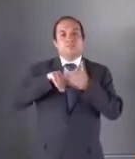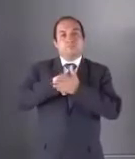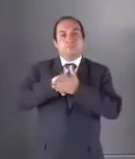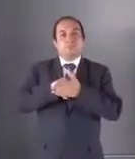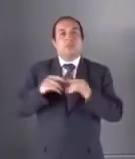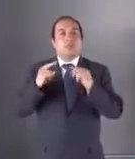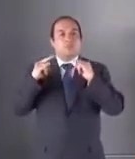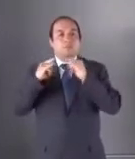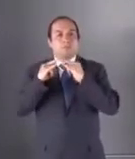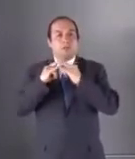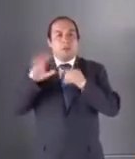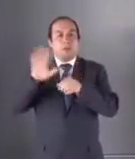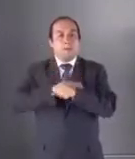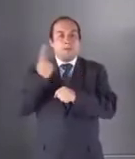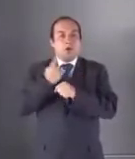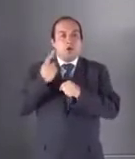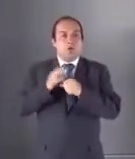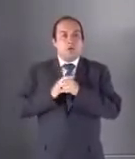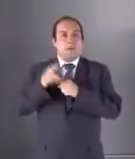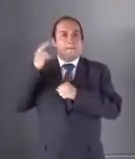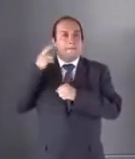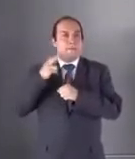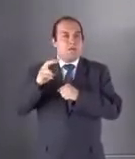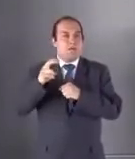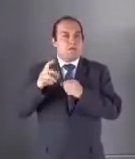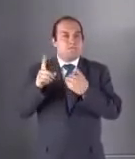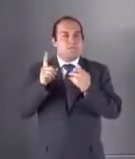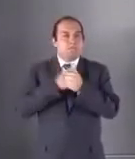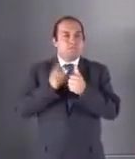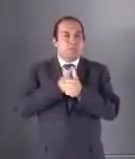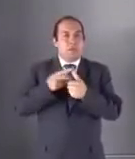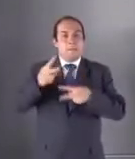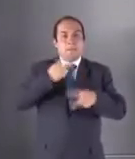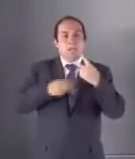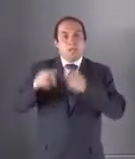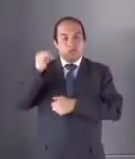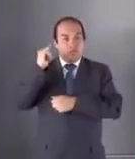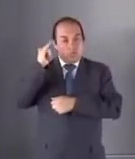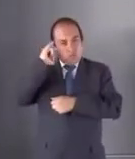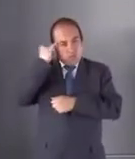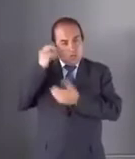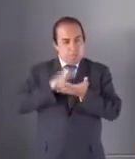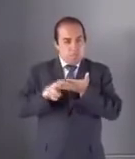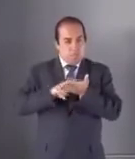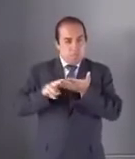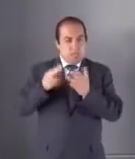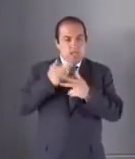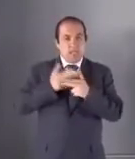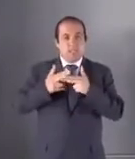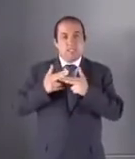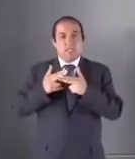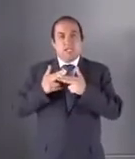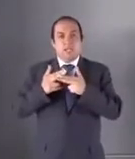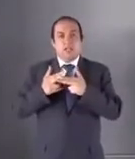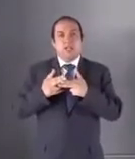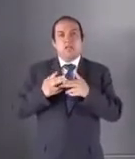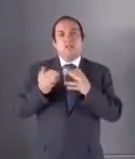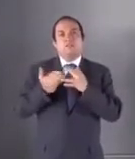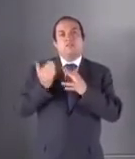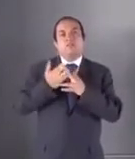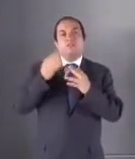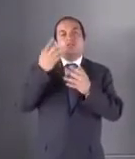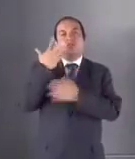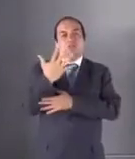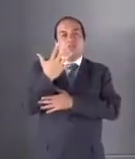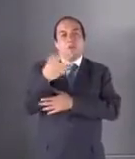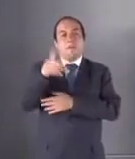principal va de Indios Verdes a Cuautepec, hasta lo que llamamos la estación 5, pero en Campo Revolución,